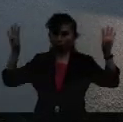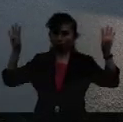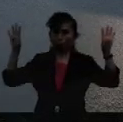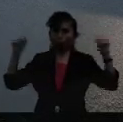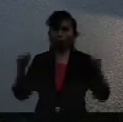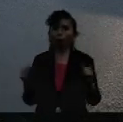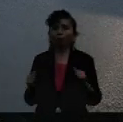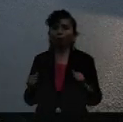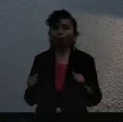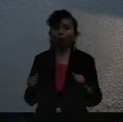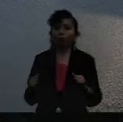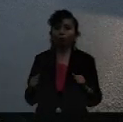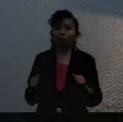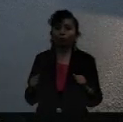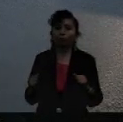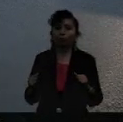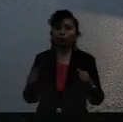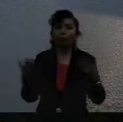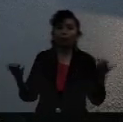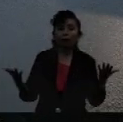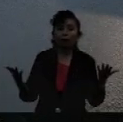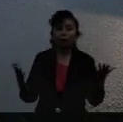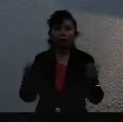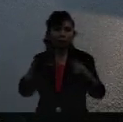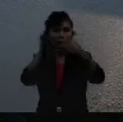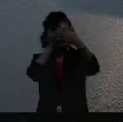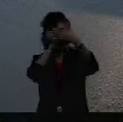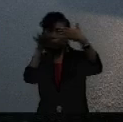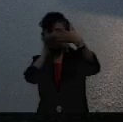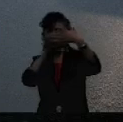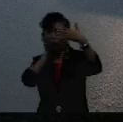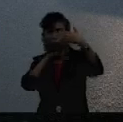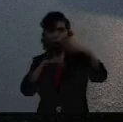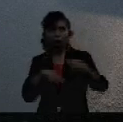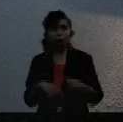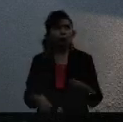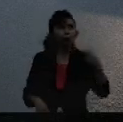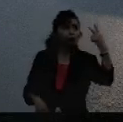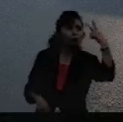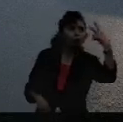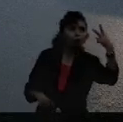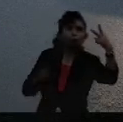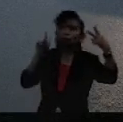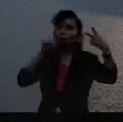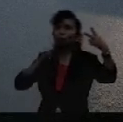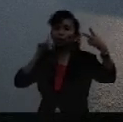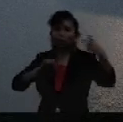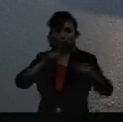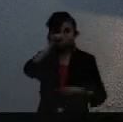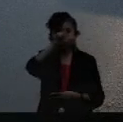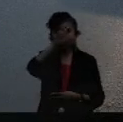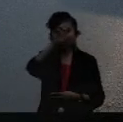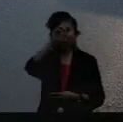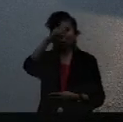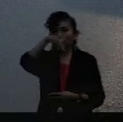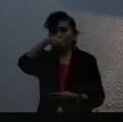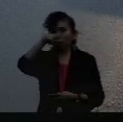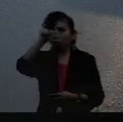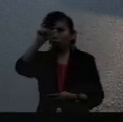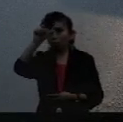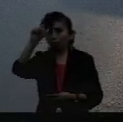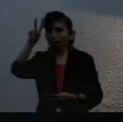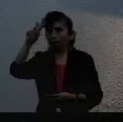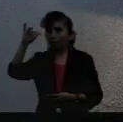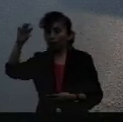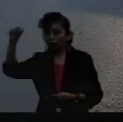de esta soberanía solamente leemos los nombres de dos mujeres de Leona Vicario una de las más